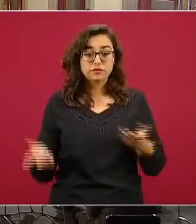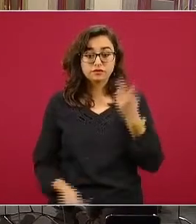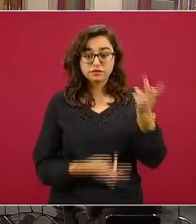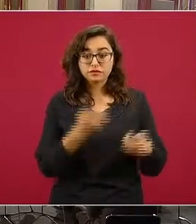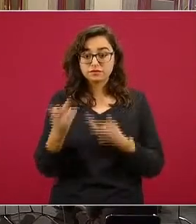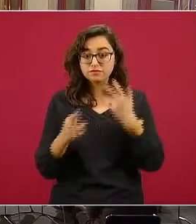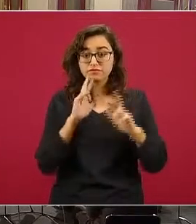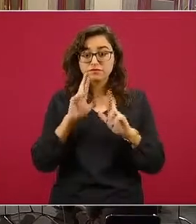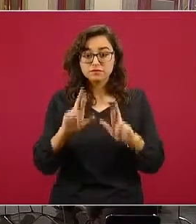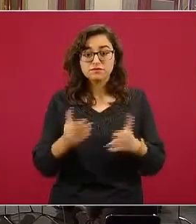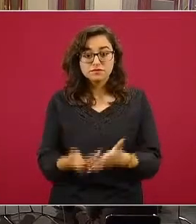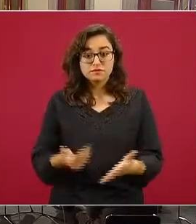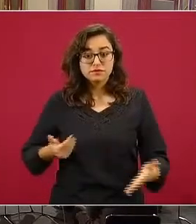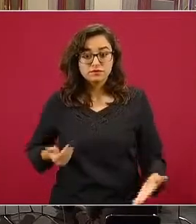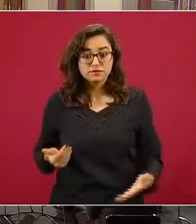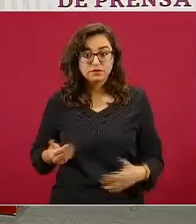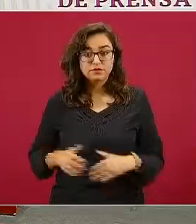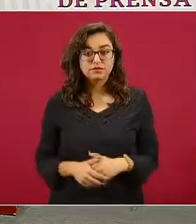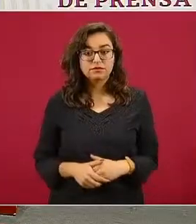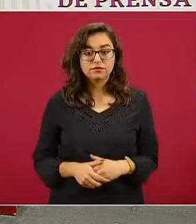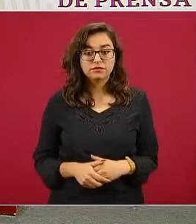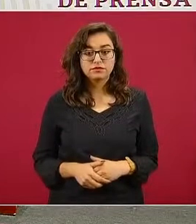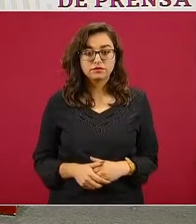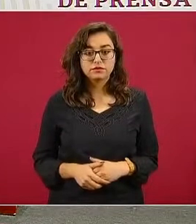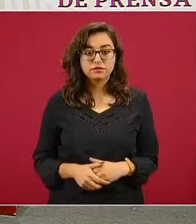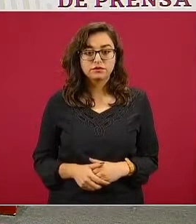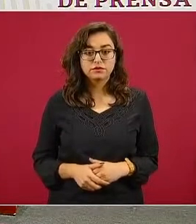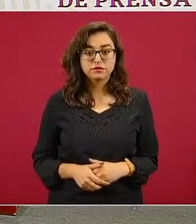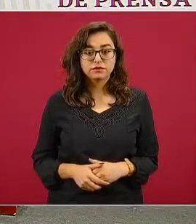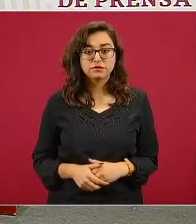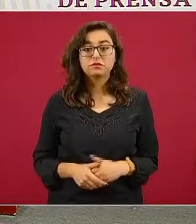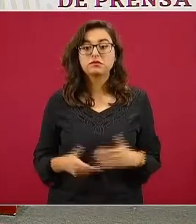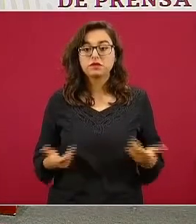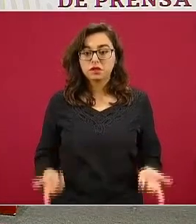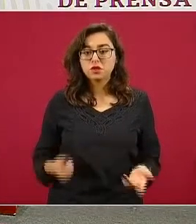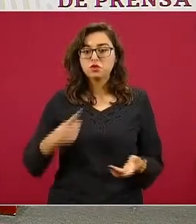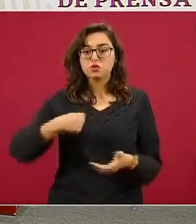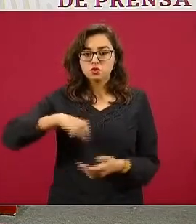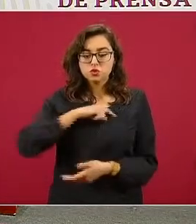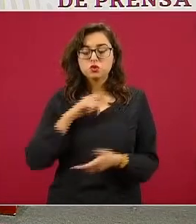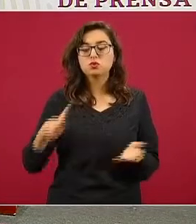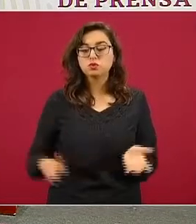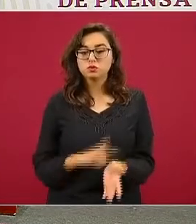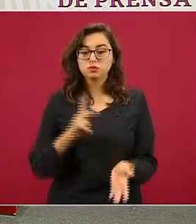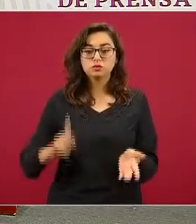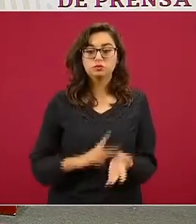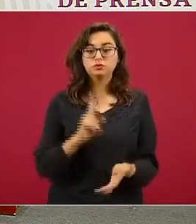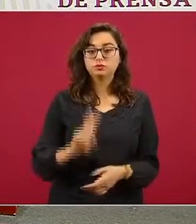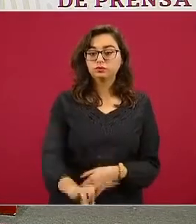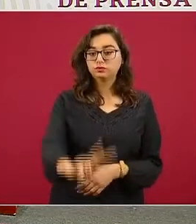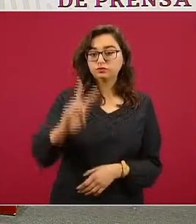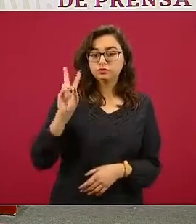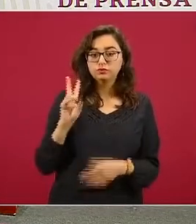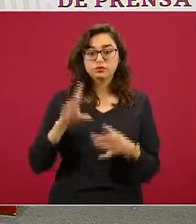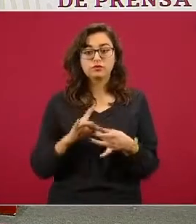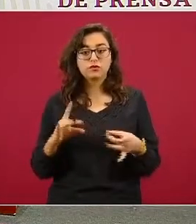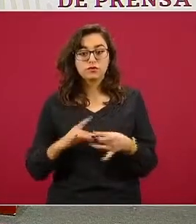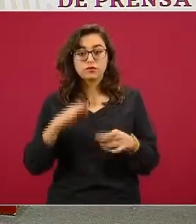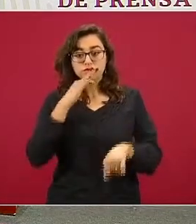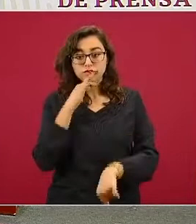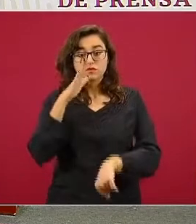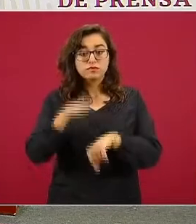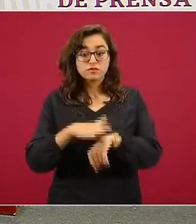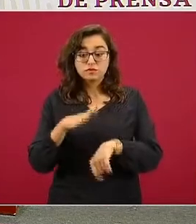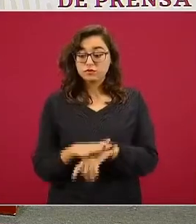y respuestas, retomamos sobre el significado de esto, que lo venimos diciendo desde el viernes pasado al menos, y la advertencia que hemos